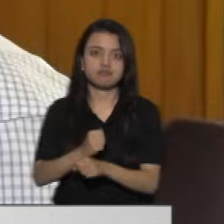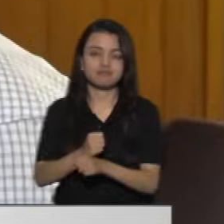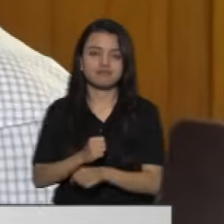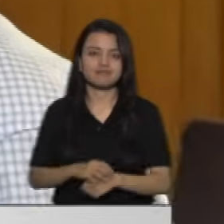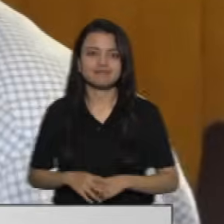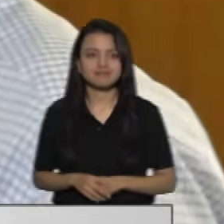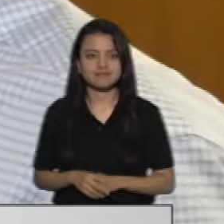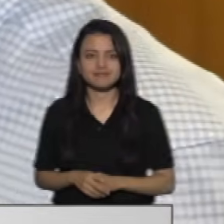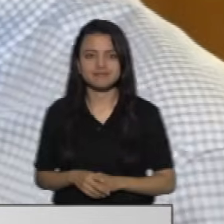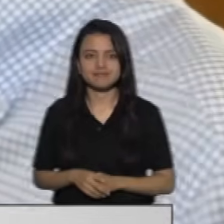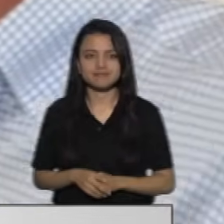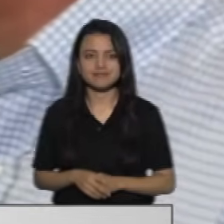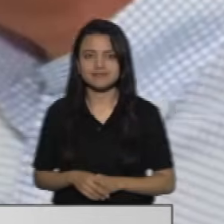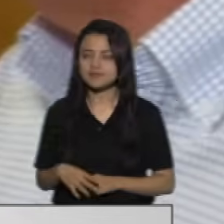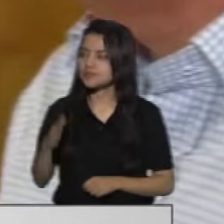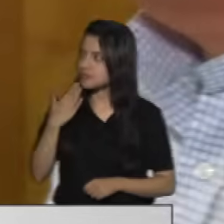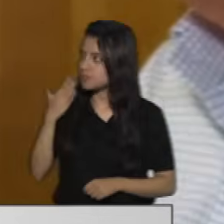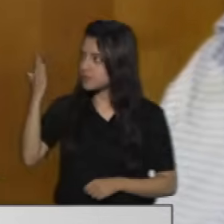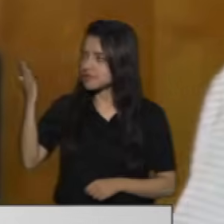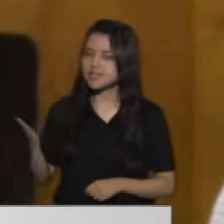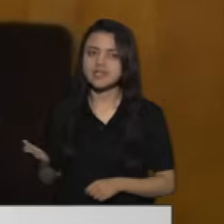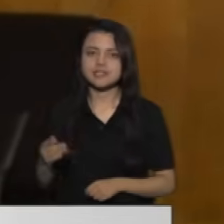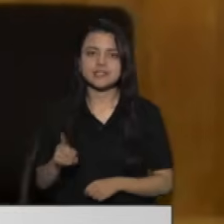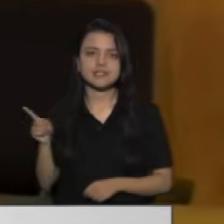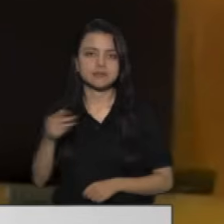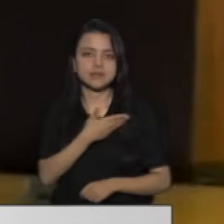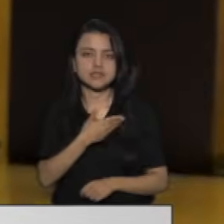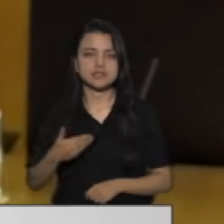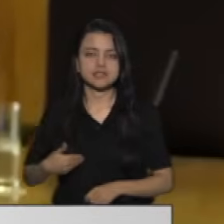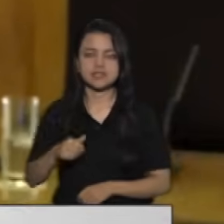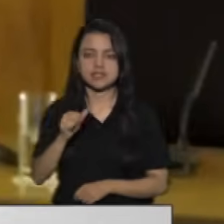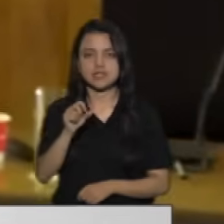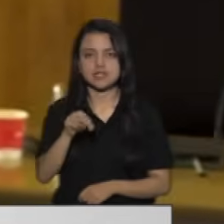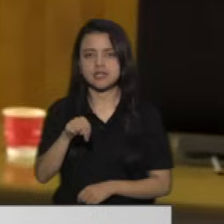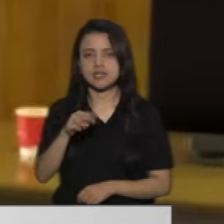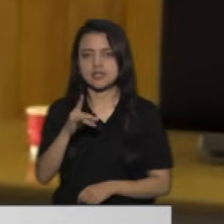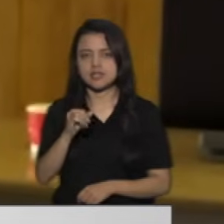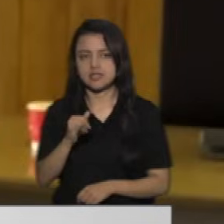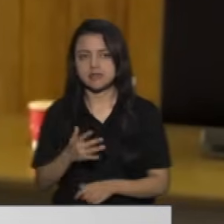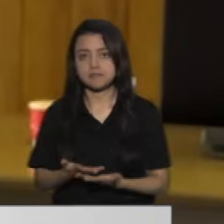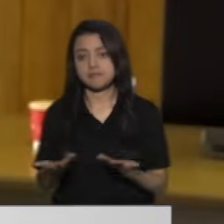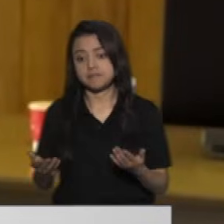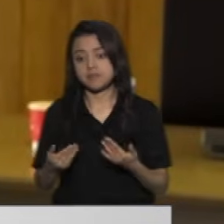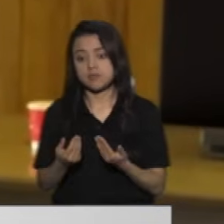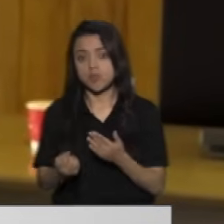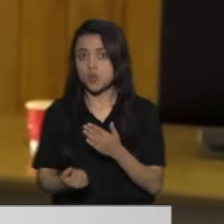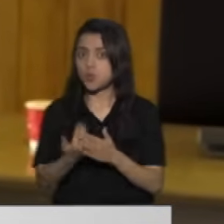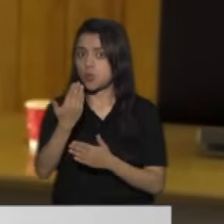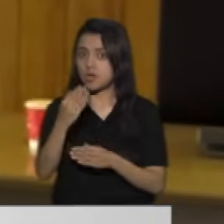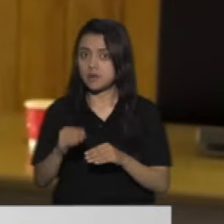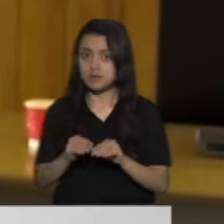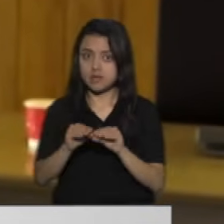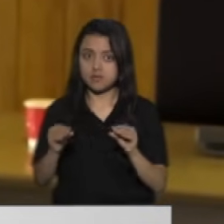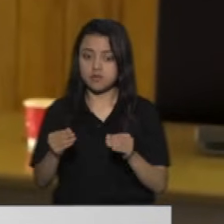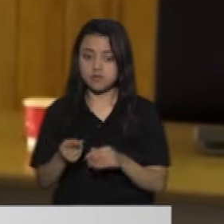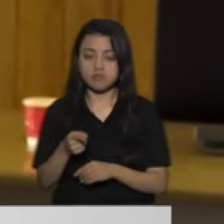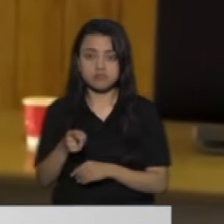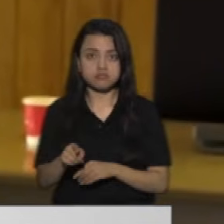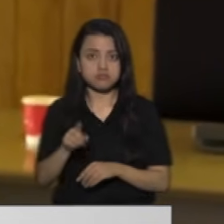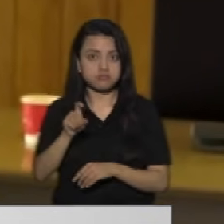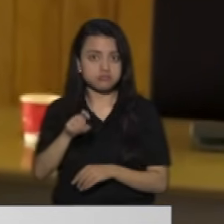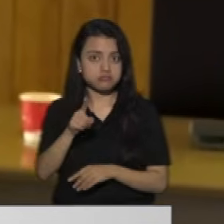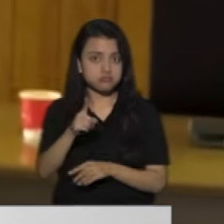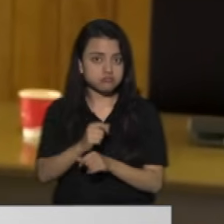Muy bien, muchas gracias. Es Bruce McMaster, presidente de la ANDI, y esta nueva plataforma para la consecución de